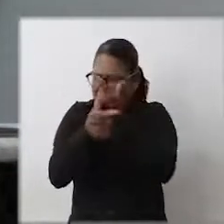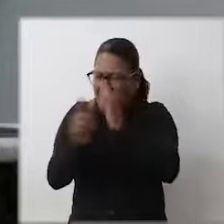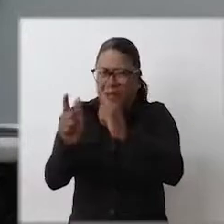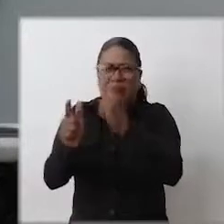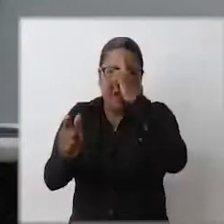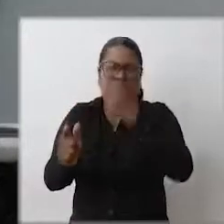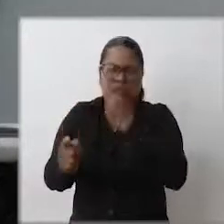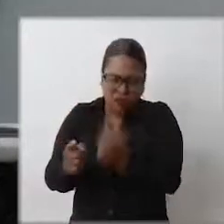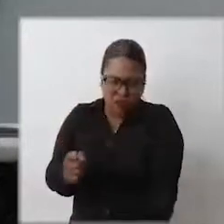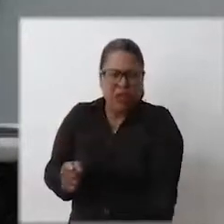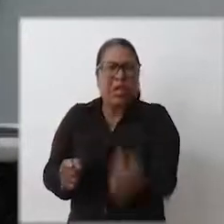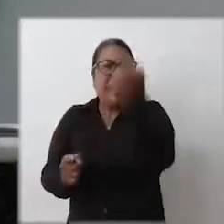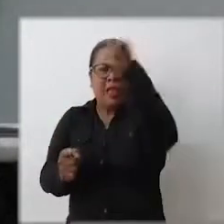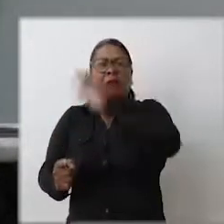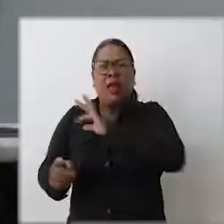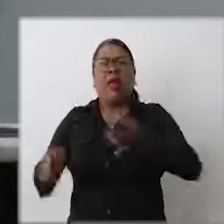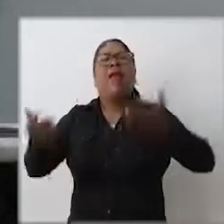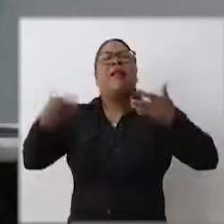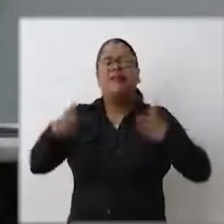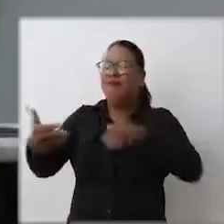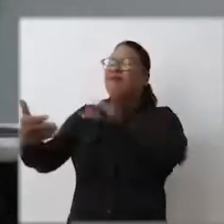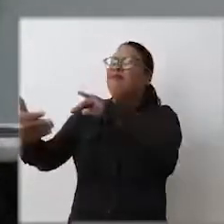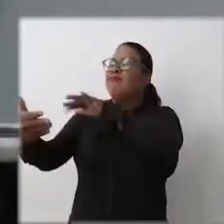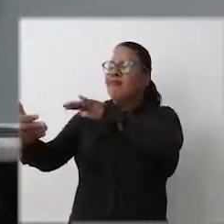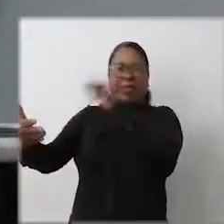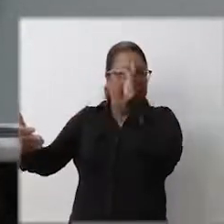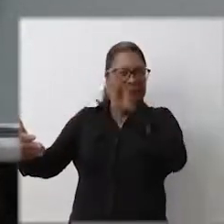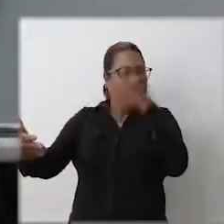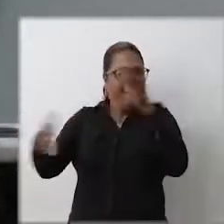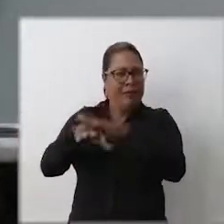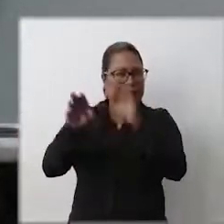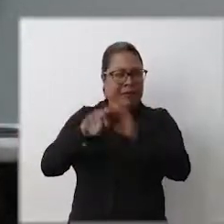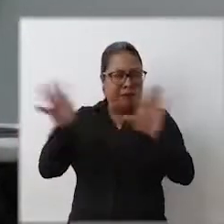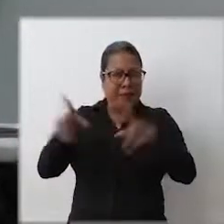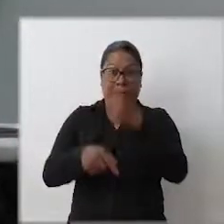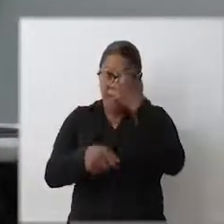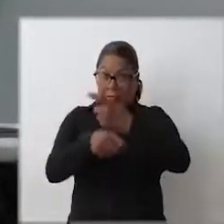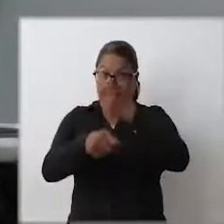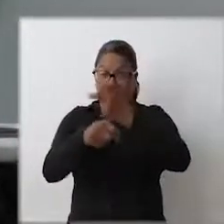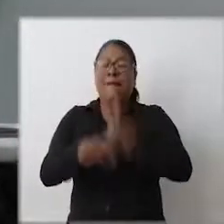el código QR se colocarán en la parte inferior derecha para ser